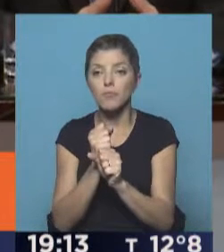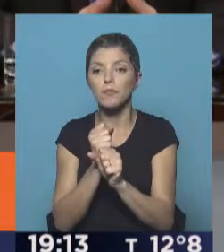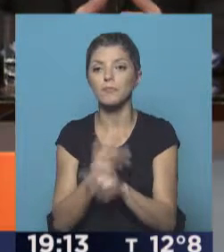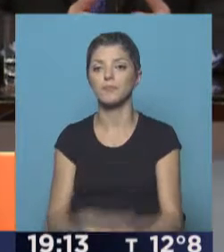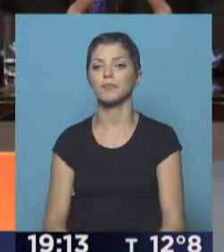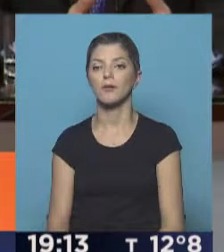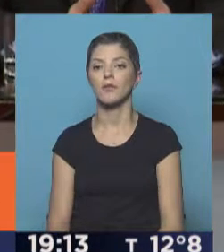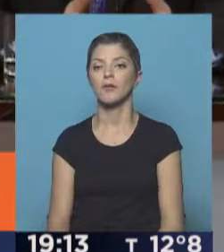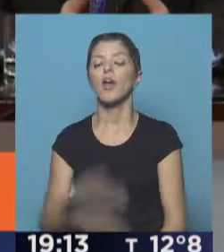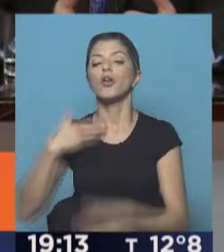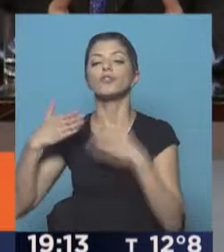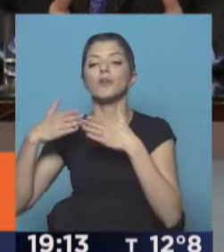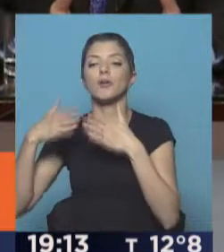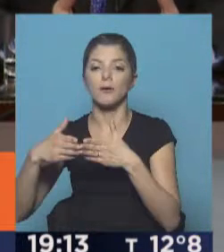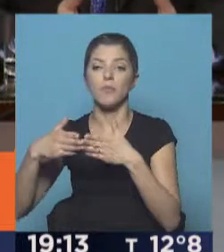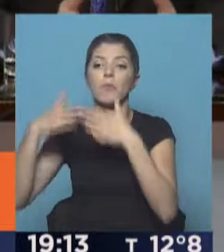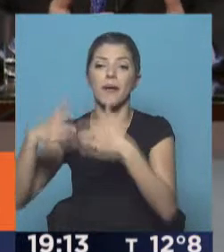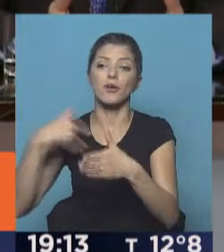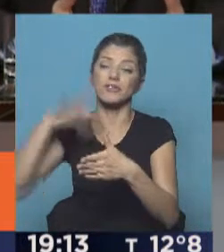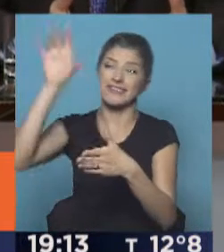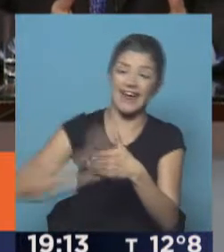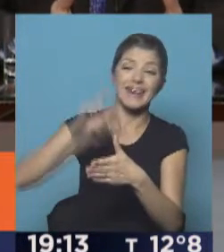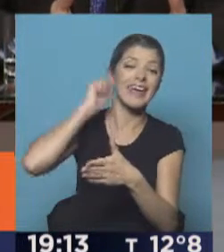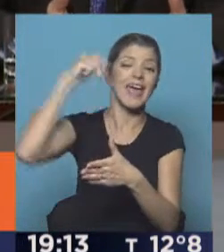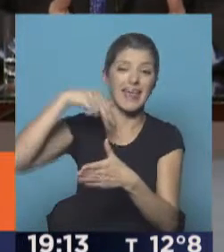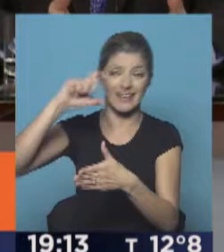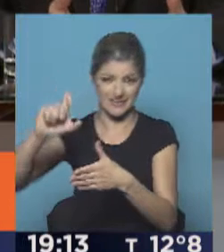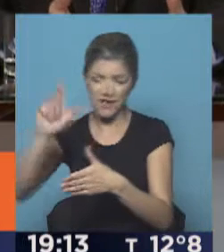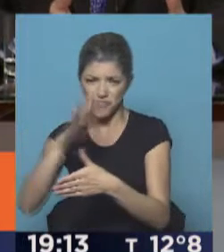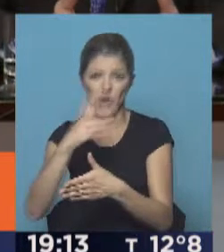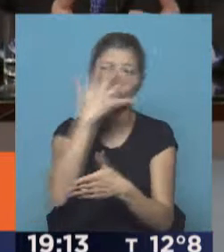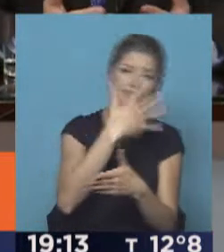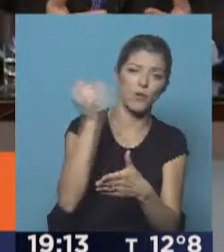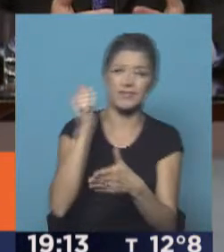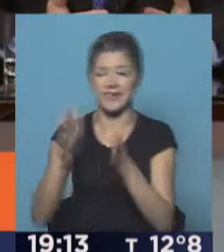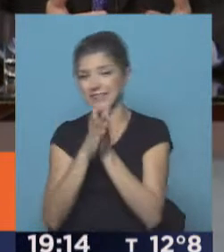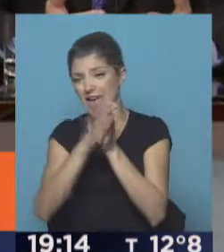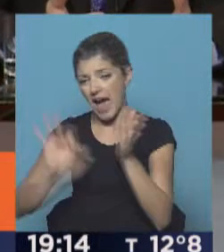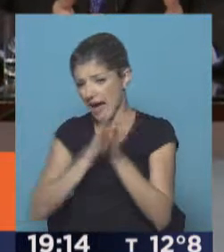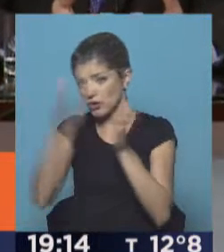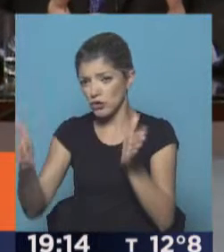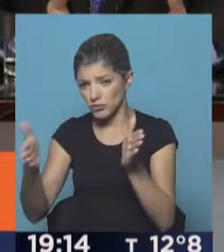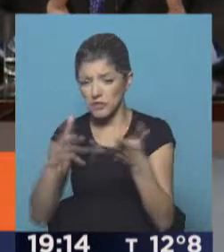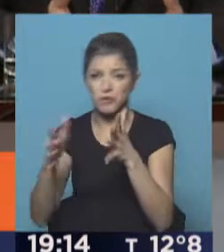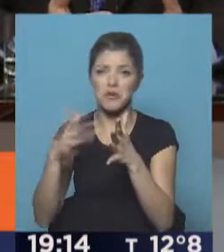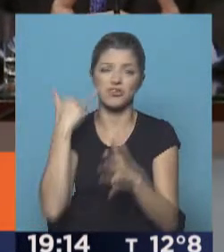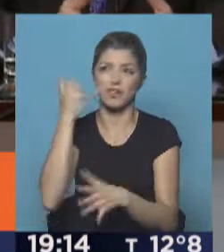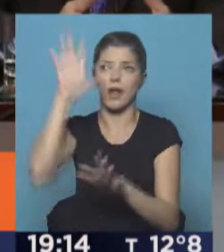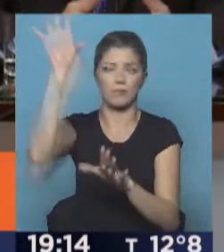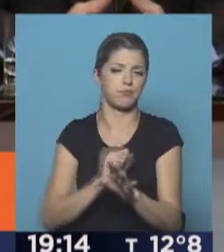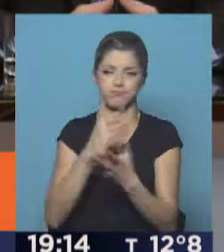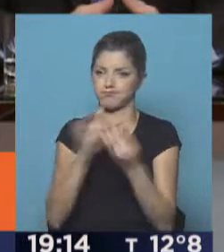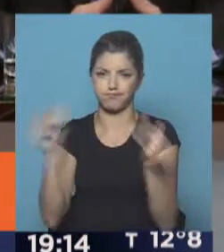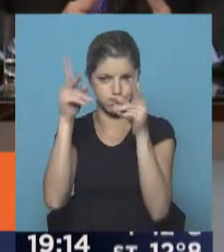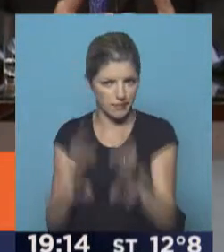los barcos regasificados, es decir, importar el LNG entre 5 a 6 años. O sea, para el 2021-2022